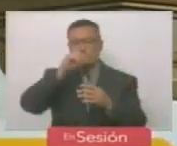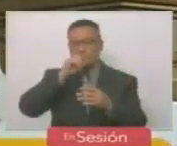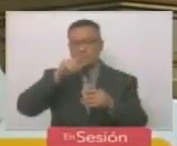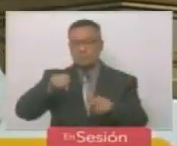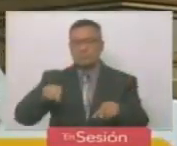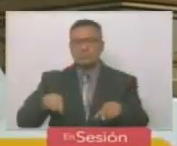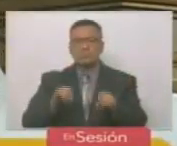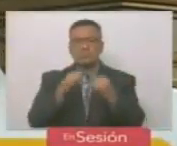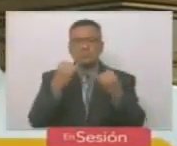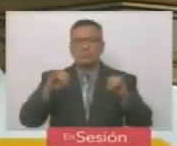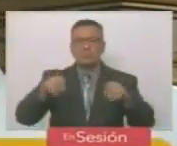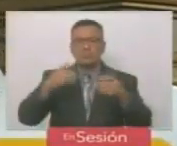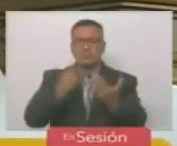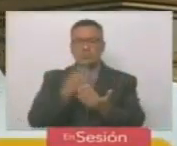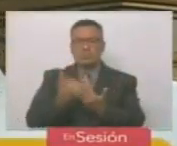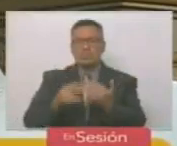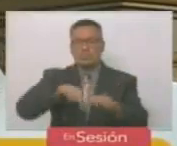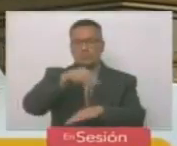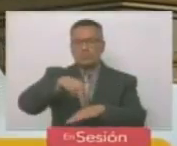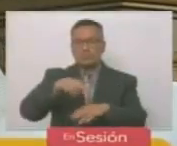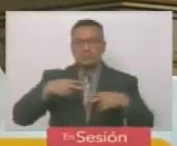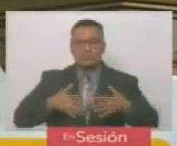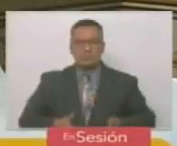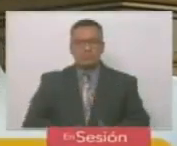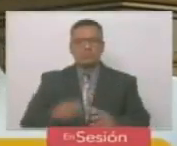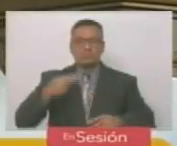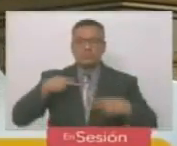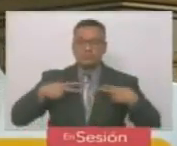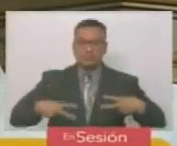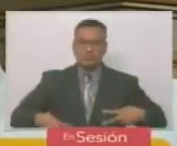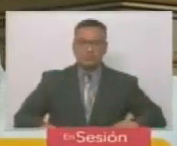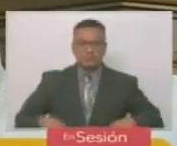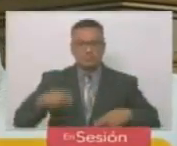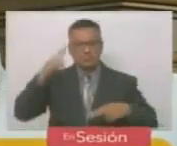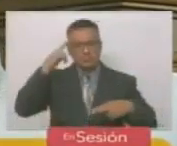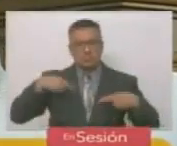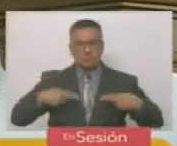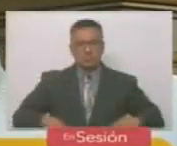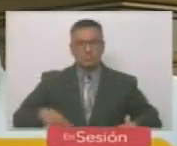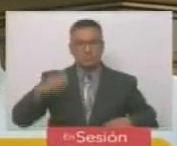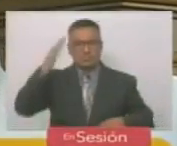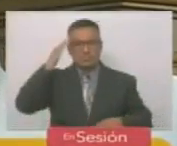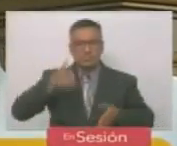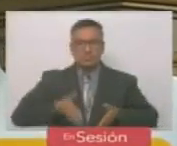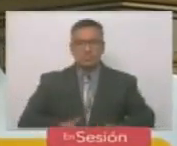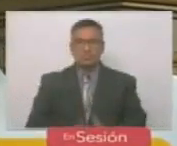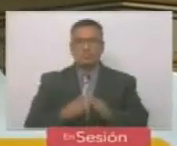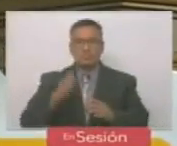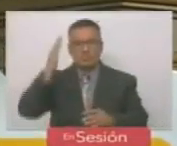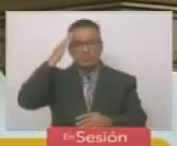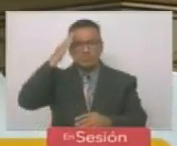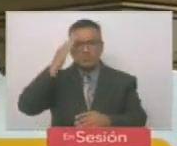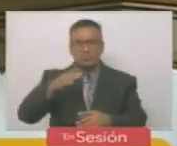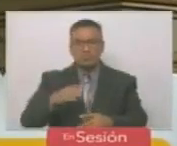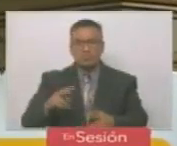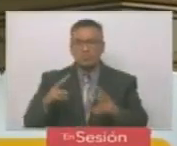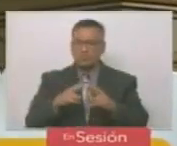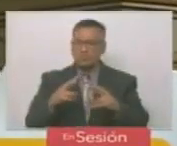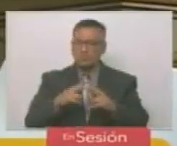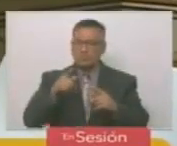del Plan Nacional Parto Humanizado. Segundo, reconocer la partería como un saber y un